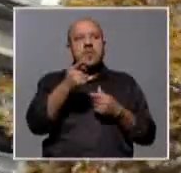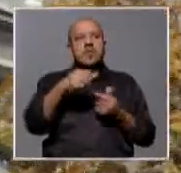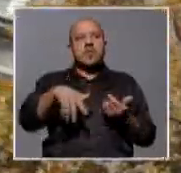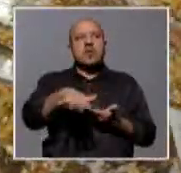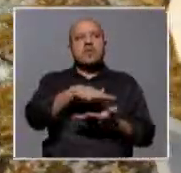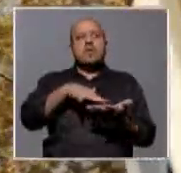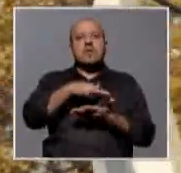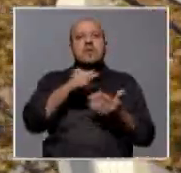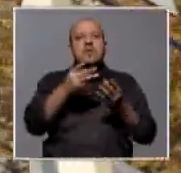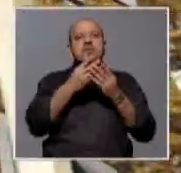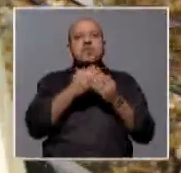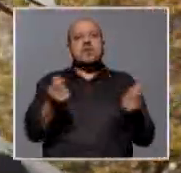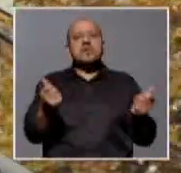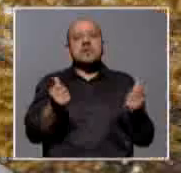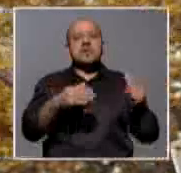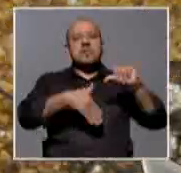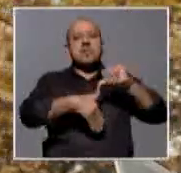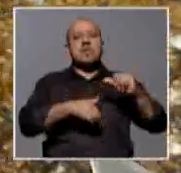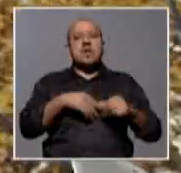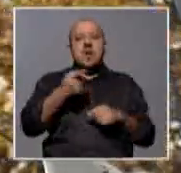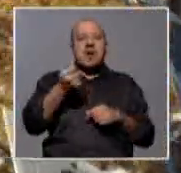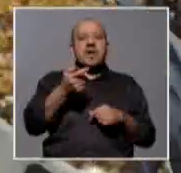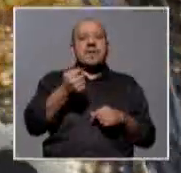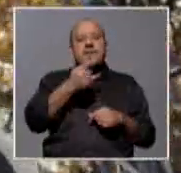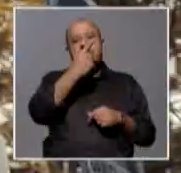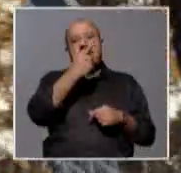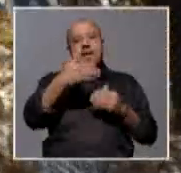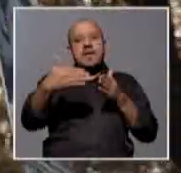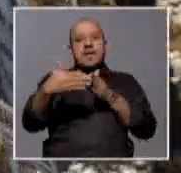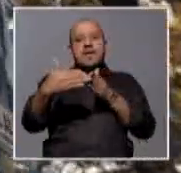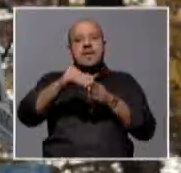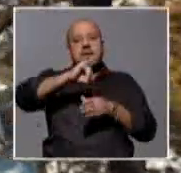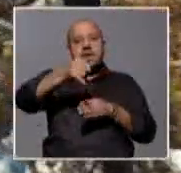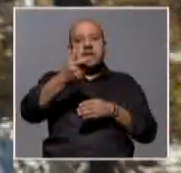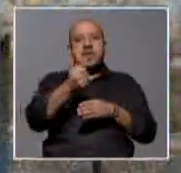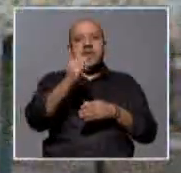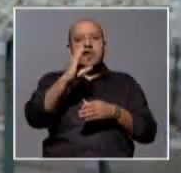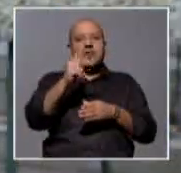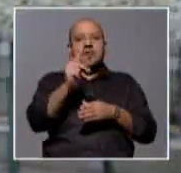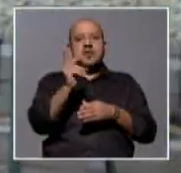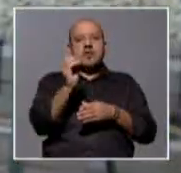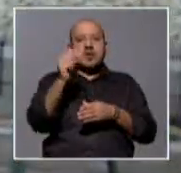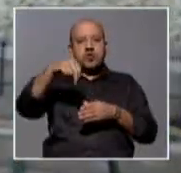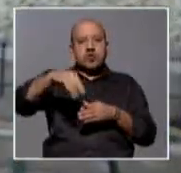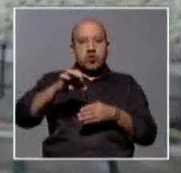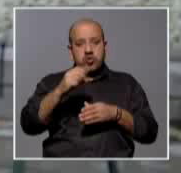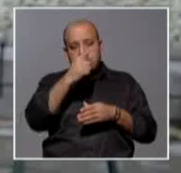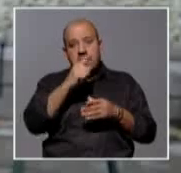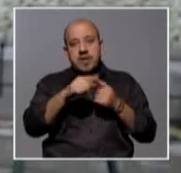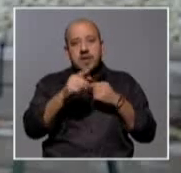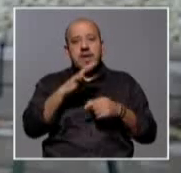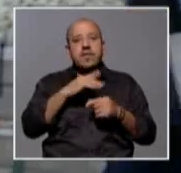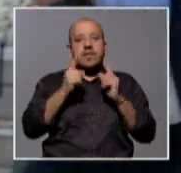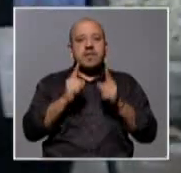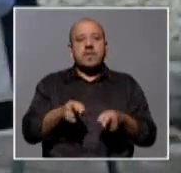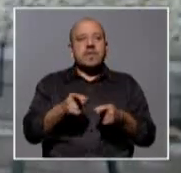de los Desaparecidos de América, ahí en Rivera y Jackson. Y vimos que en su canterito había también de estas margaritas a la que